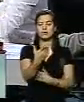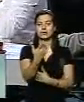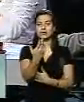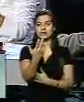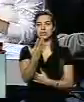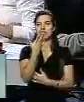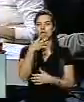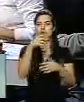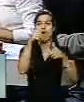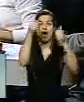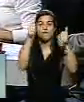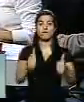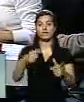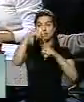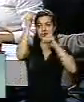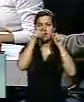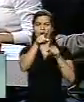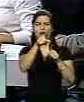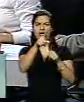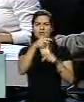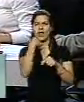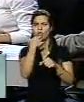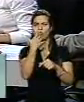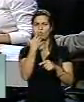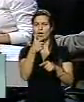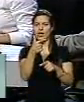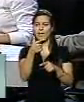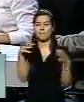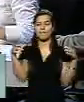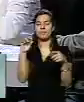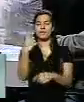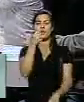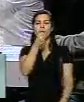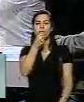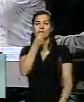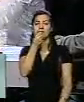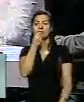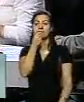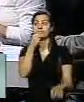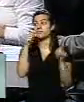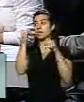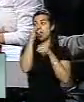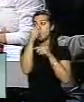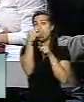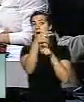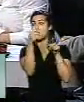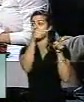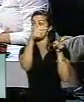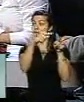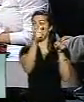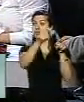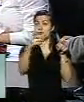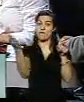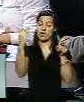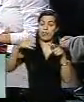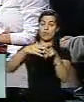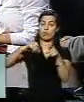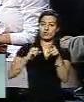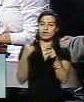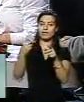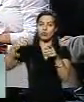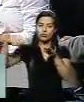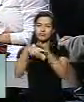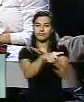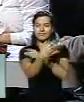era suficiente para hacer un juicio, estaba entrando el periodista. Y estaba señalando con la cámara. Eso es muy triste porque ese es un